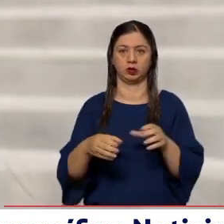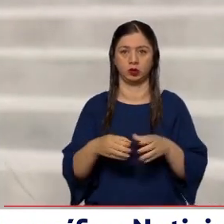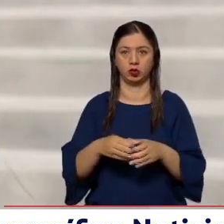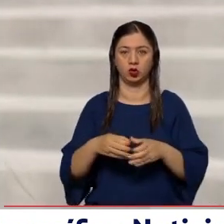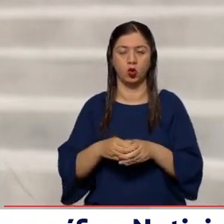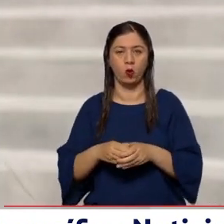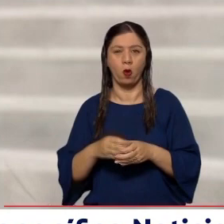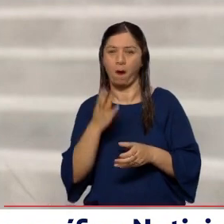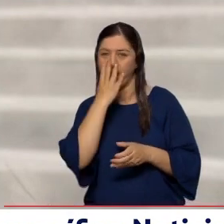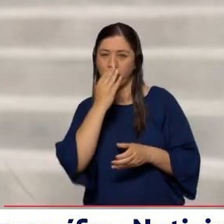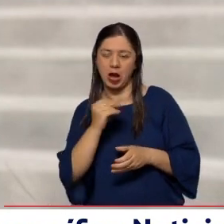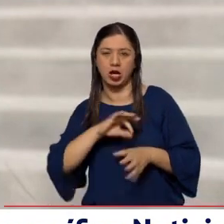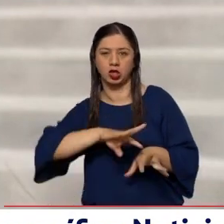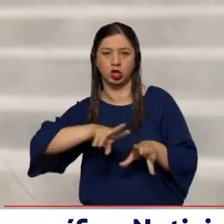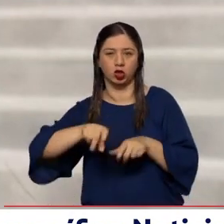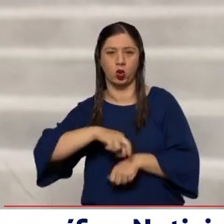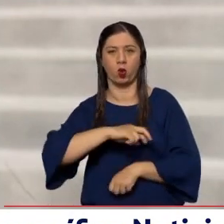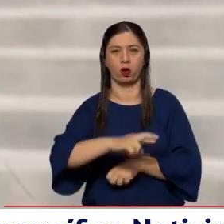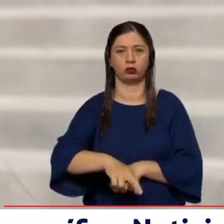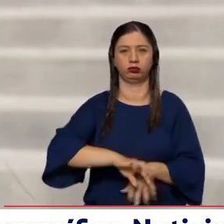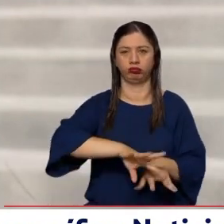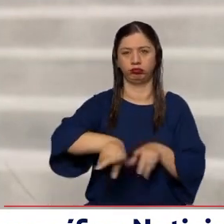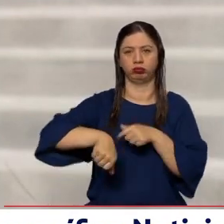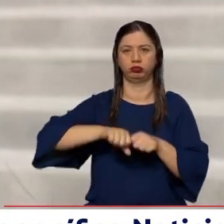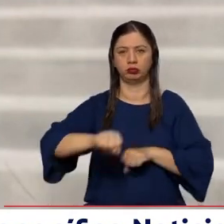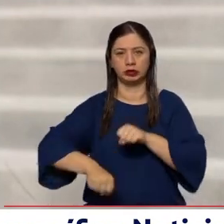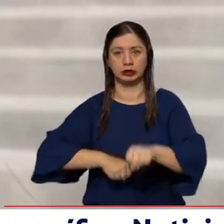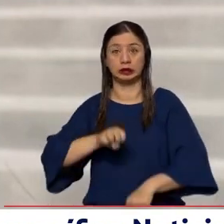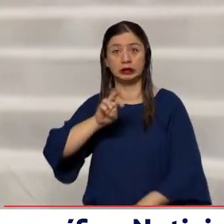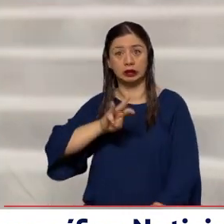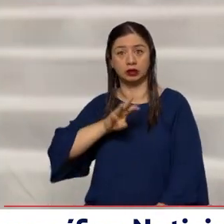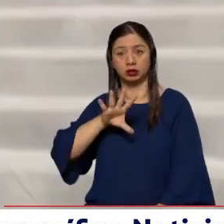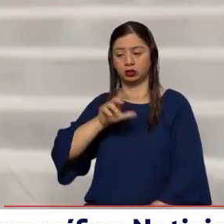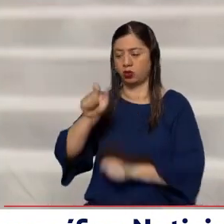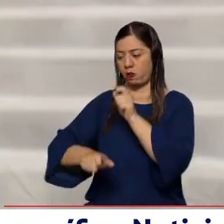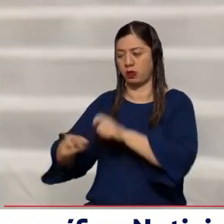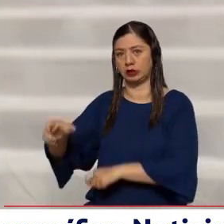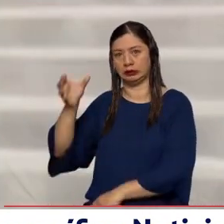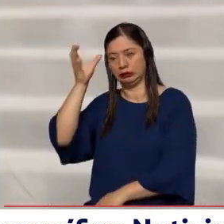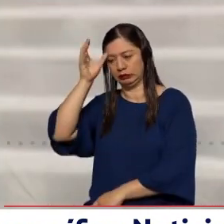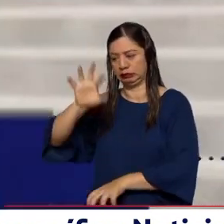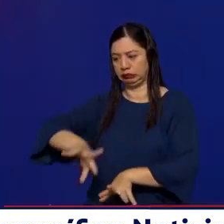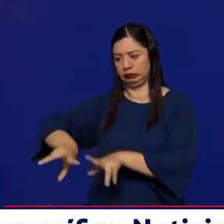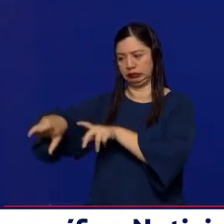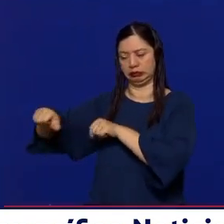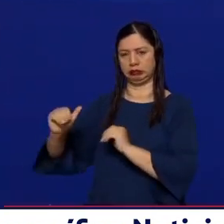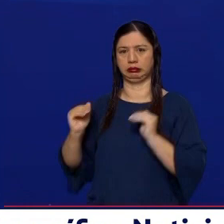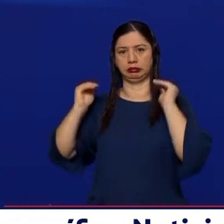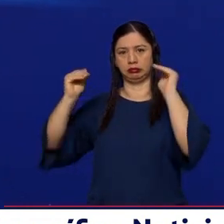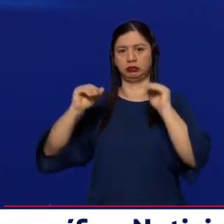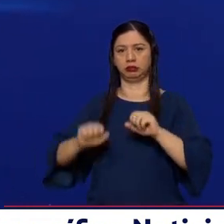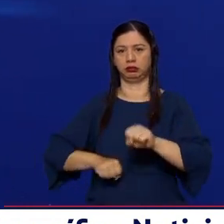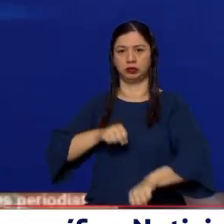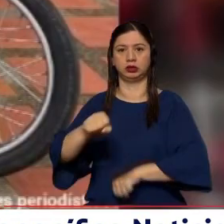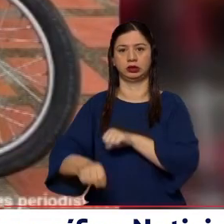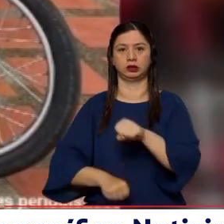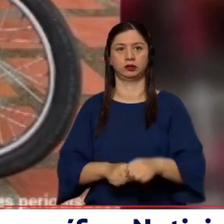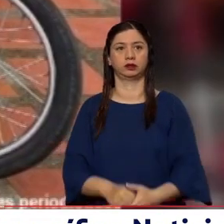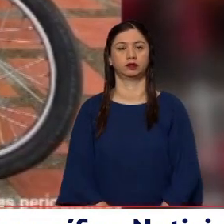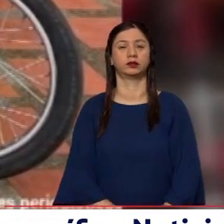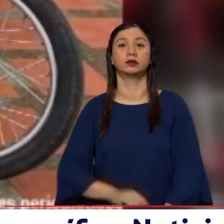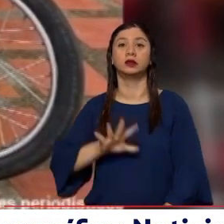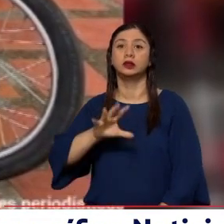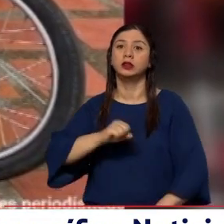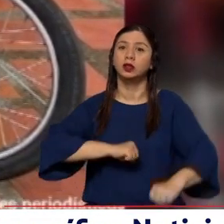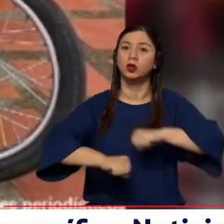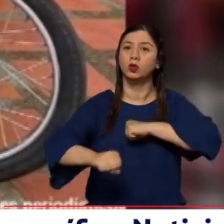Bicicleteros, con la captura de 35 personas que se dedicaban al hurto de bicicletas de alta gama. Tras cinco